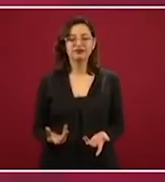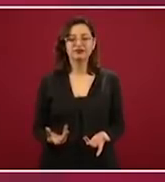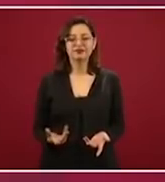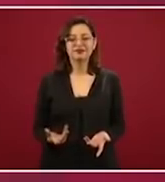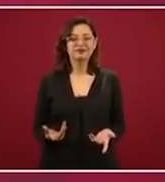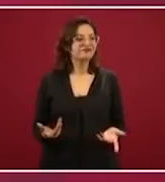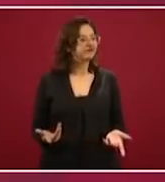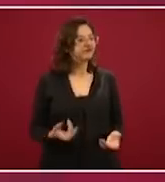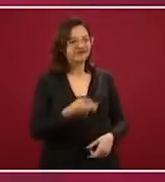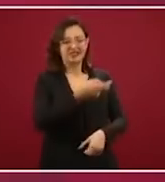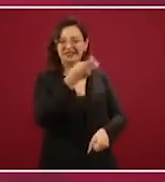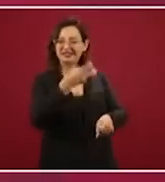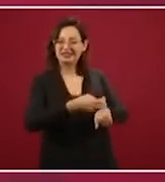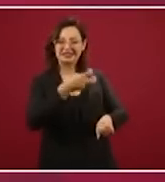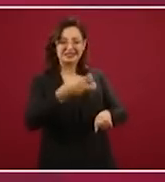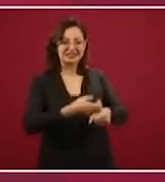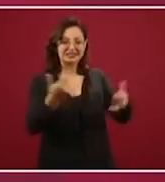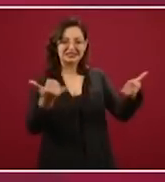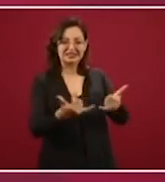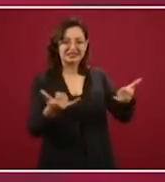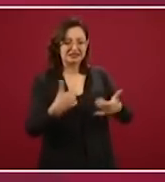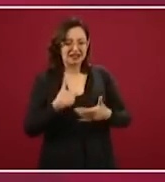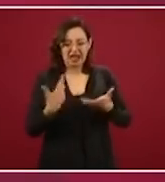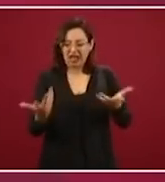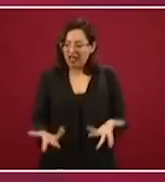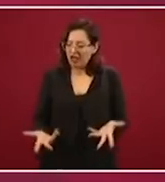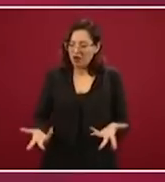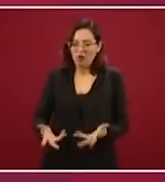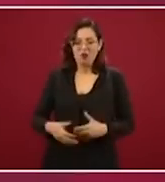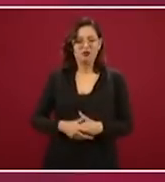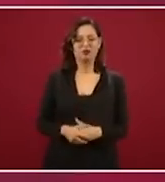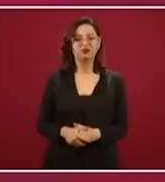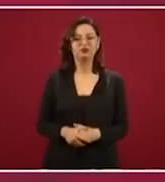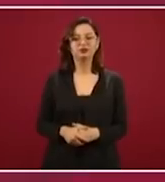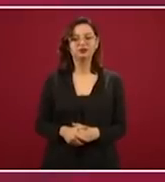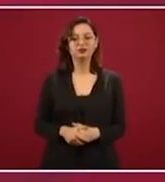hacerlos entender qué hacemos.